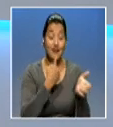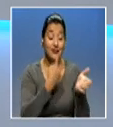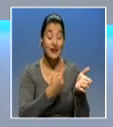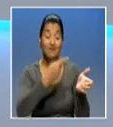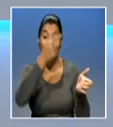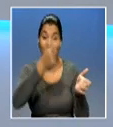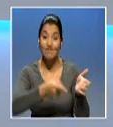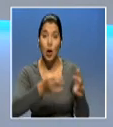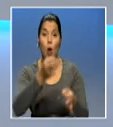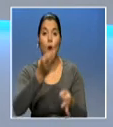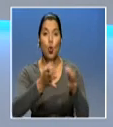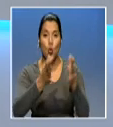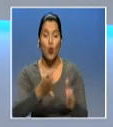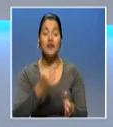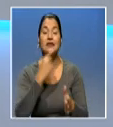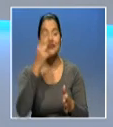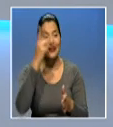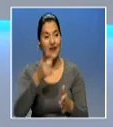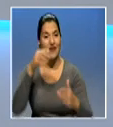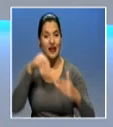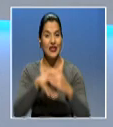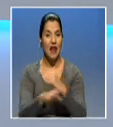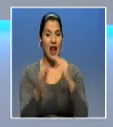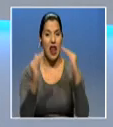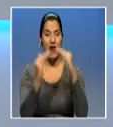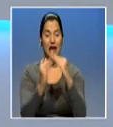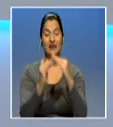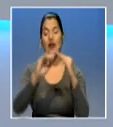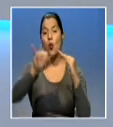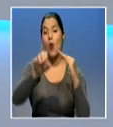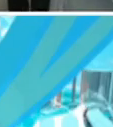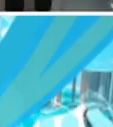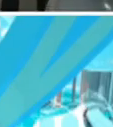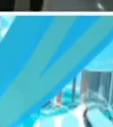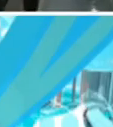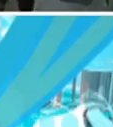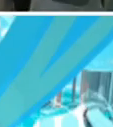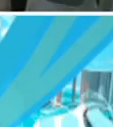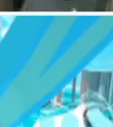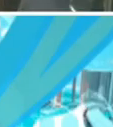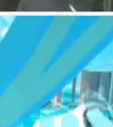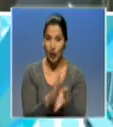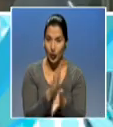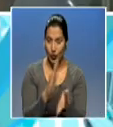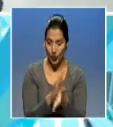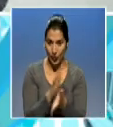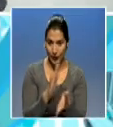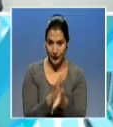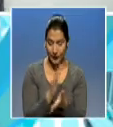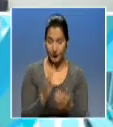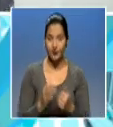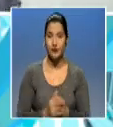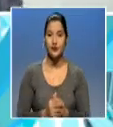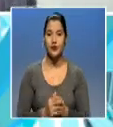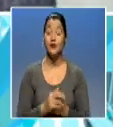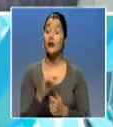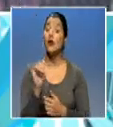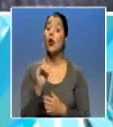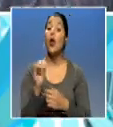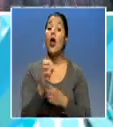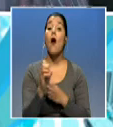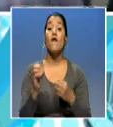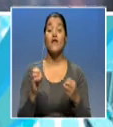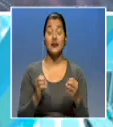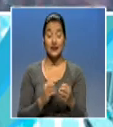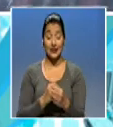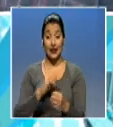se decreta el allanamiento de las oficinas del señor